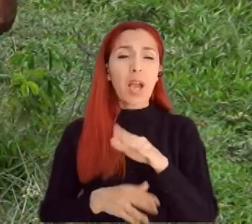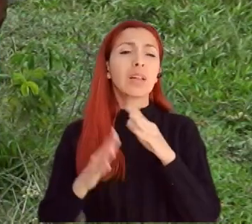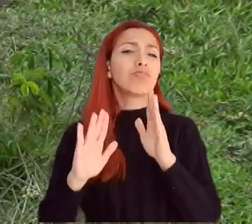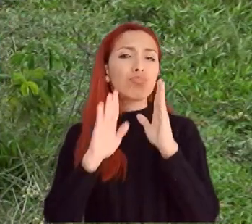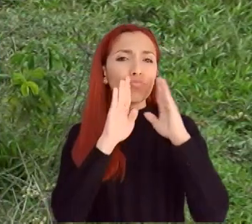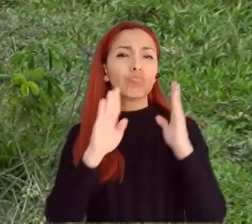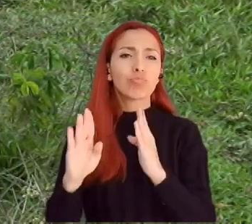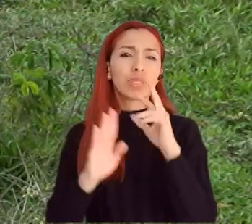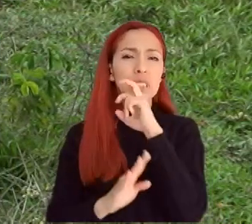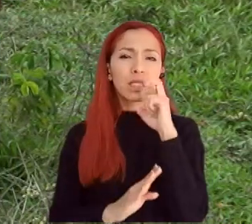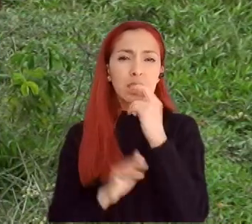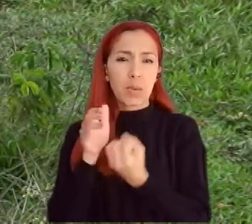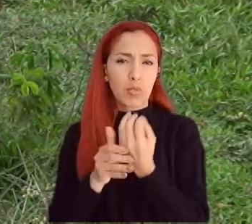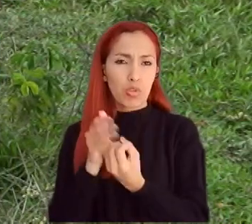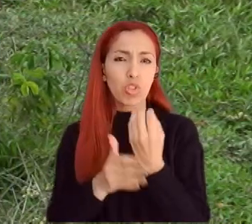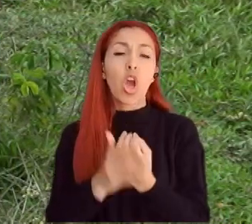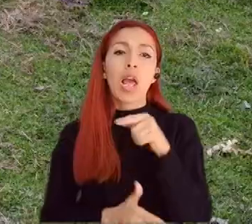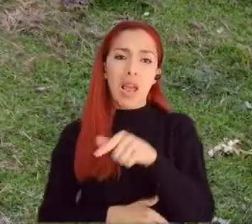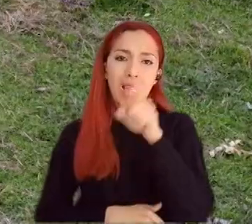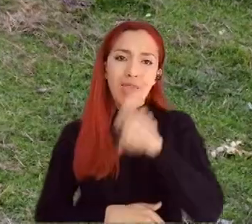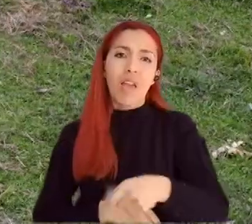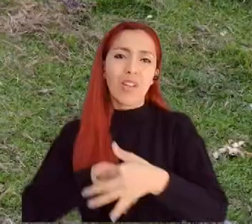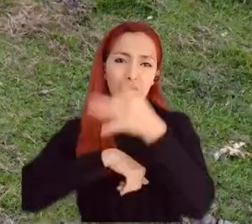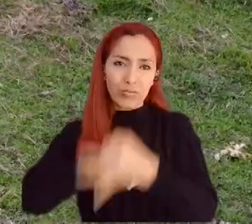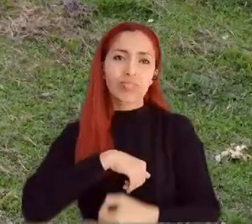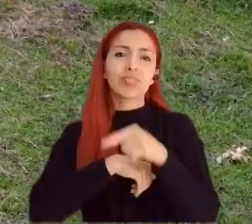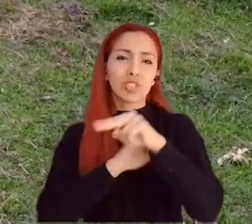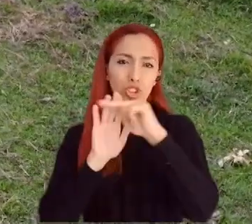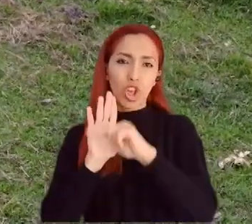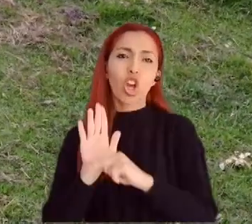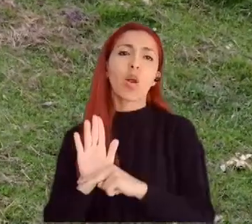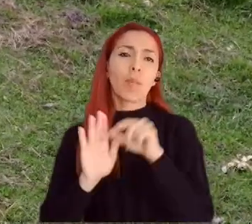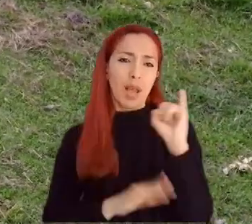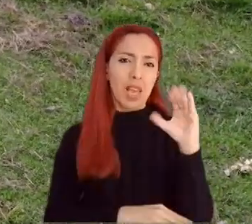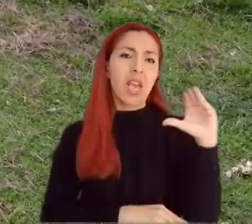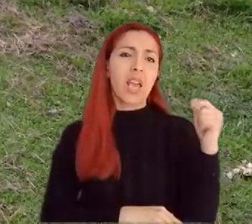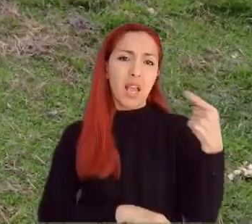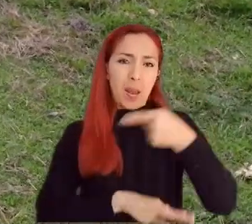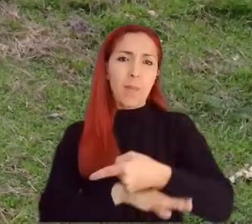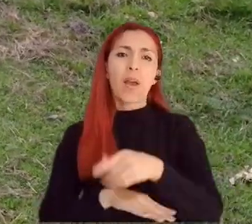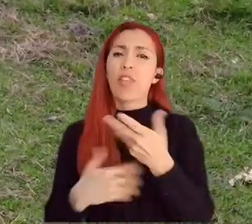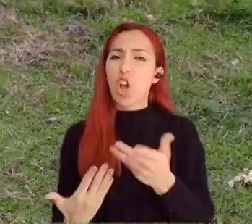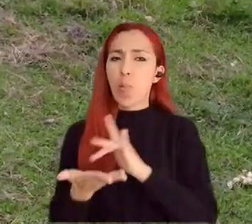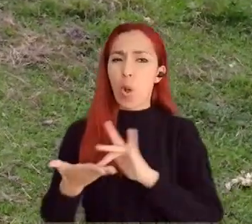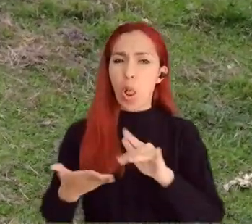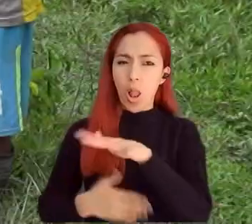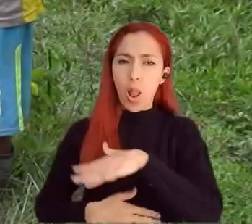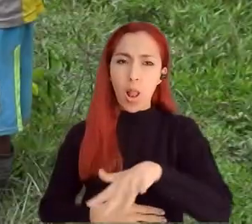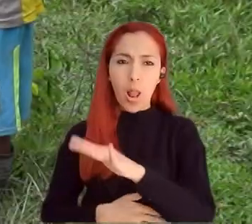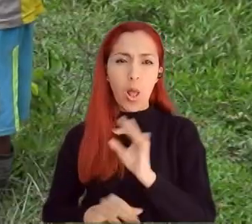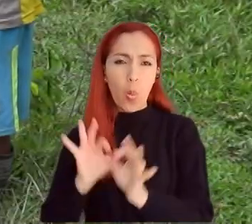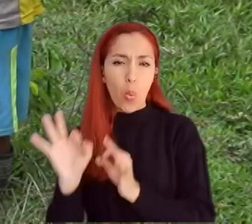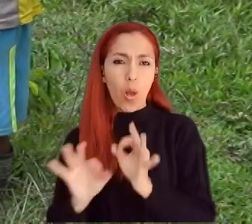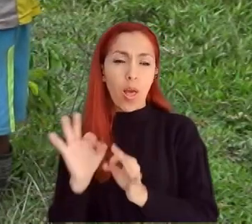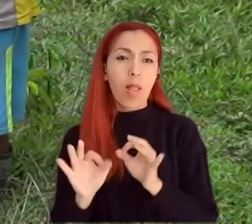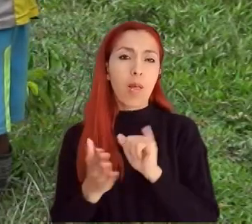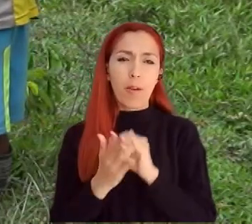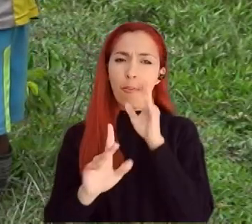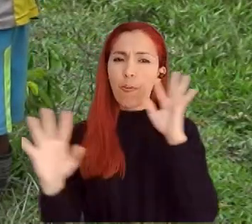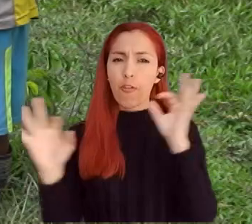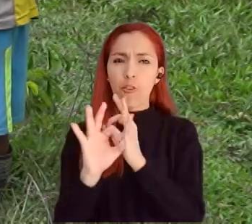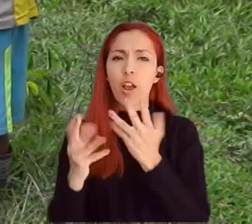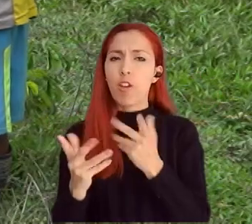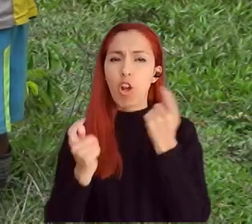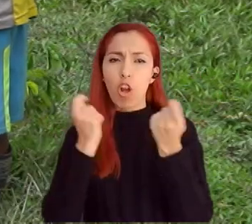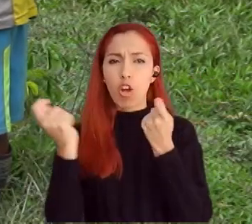a la producción de carne, estos deben cumplir con la normatividad establecida por el ICA en términos sanitarios, con especial énfasis